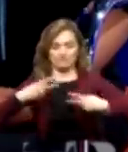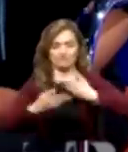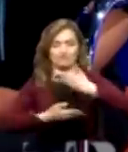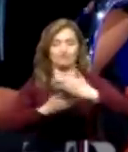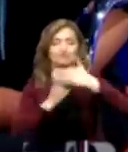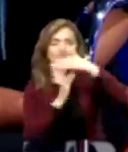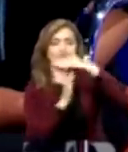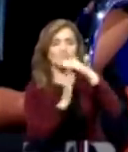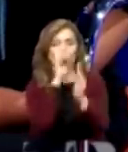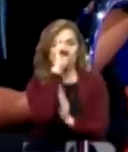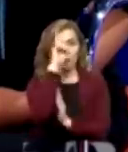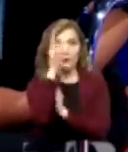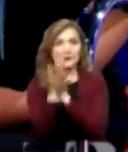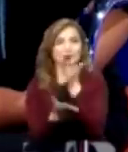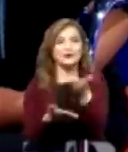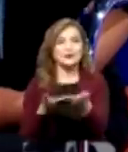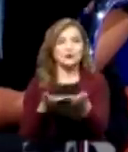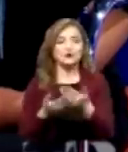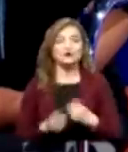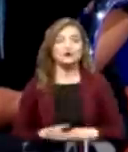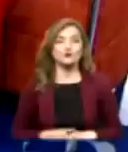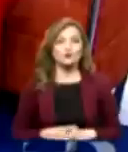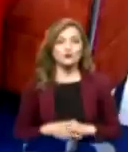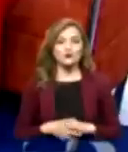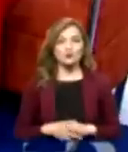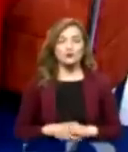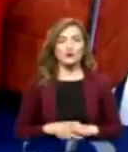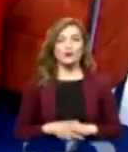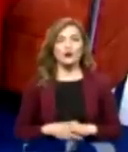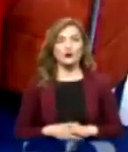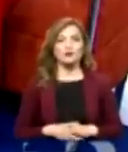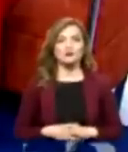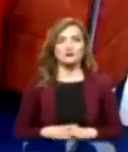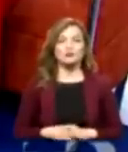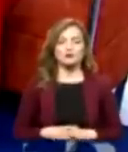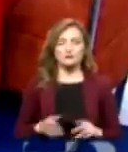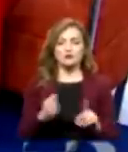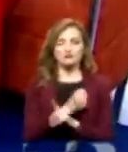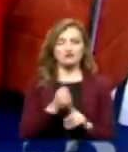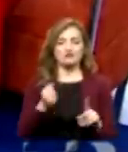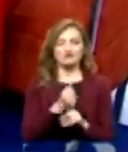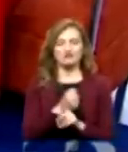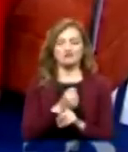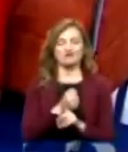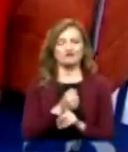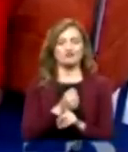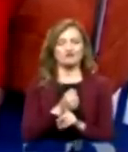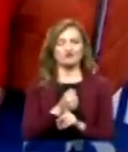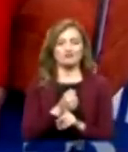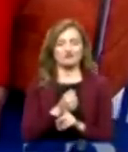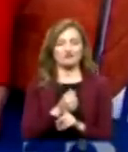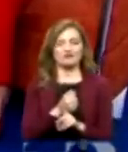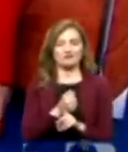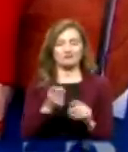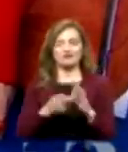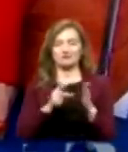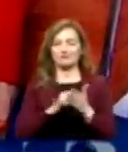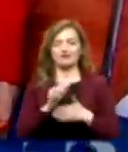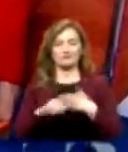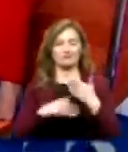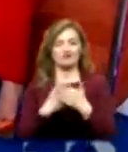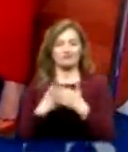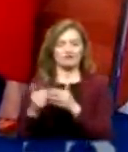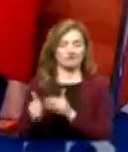¿no? Respetándonos unos a otros. Pero al existir estos altos índices, evidentemente implica también que todos tenemos que